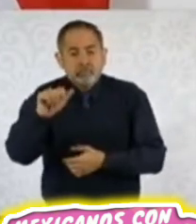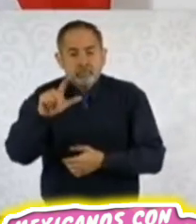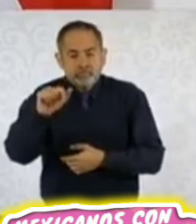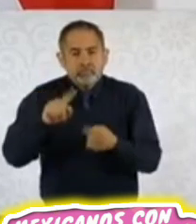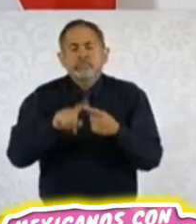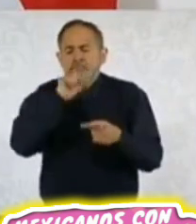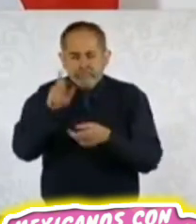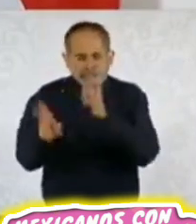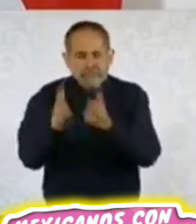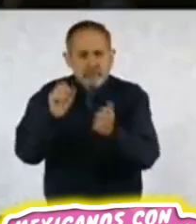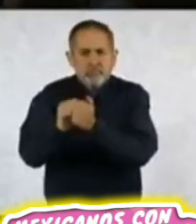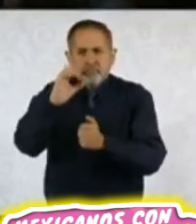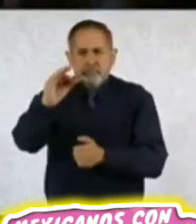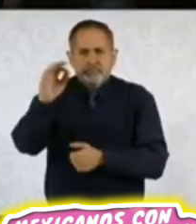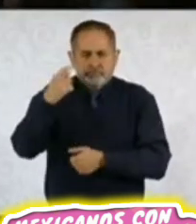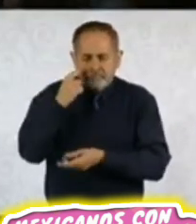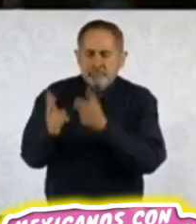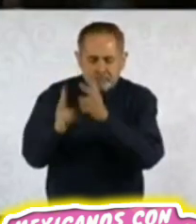CFE.